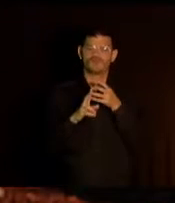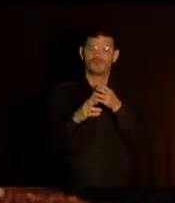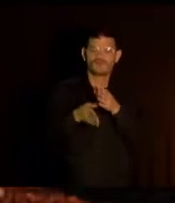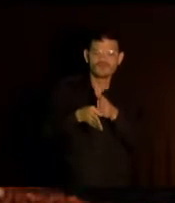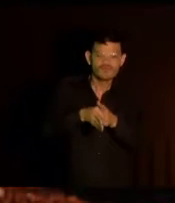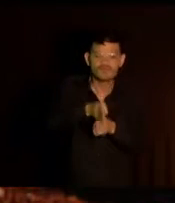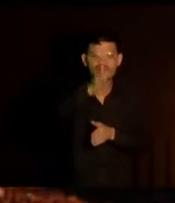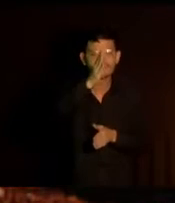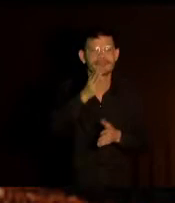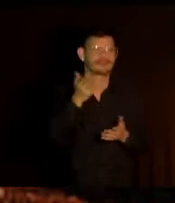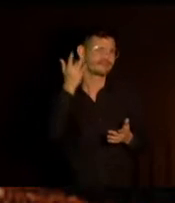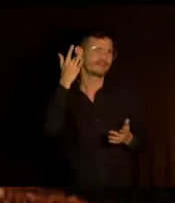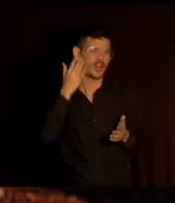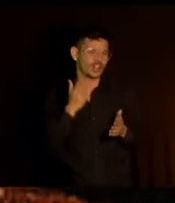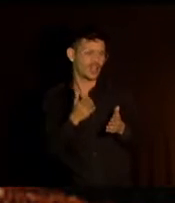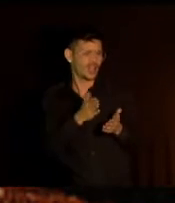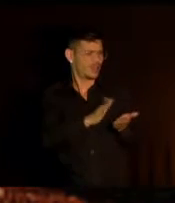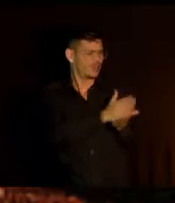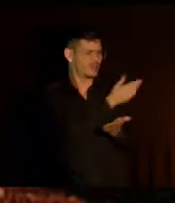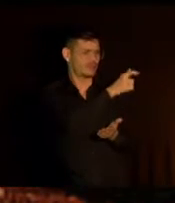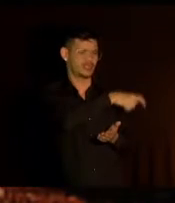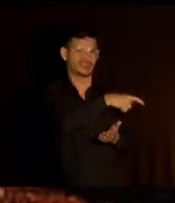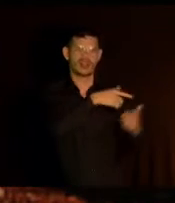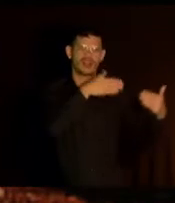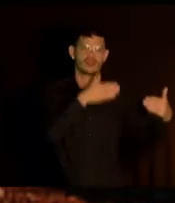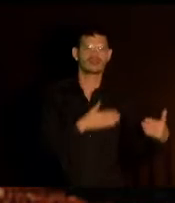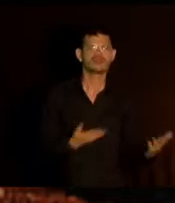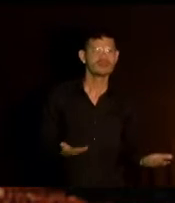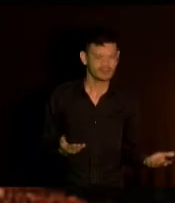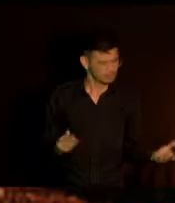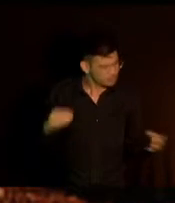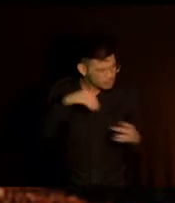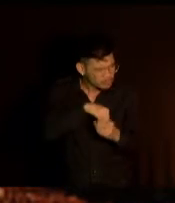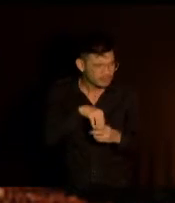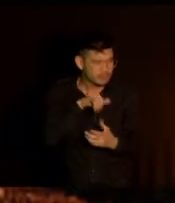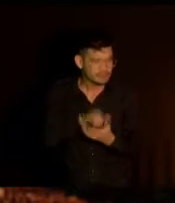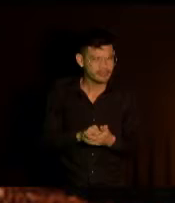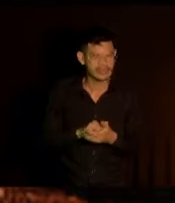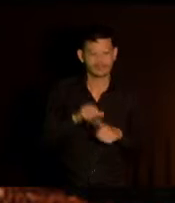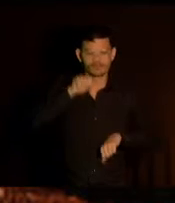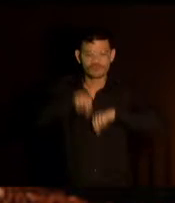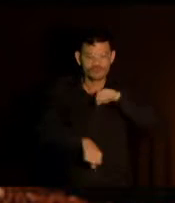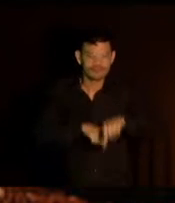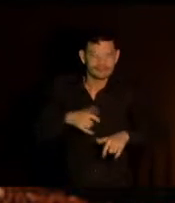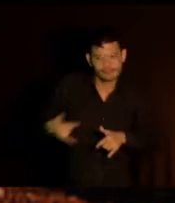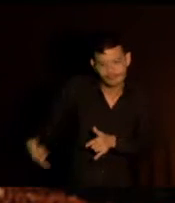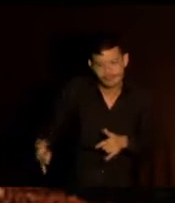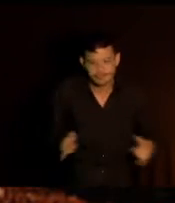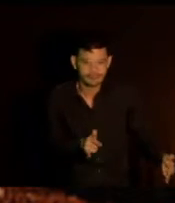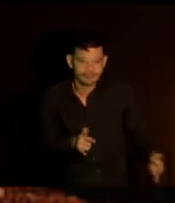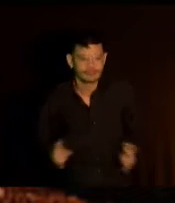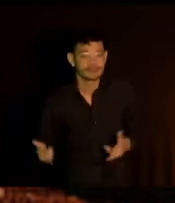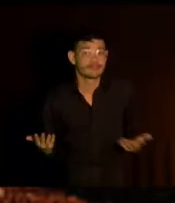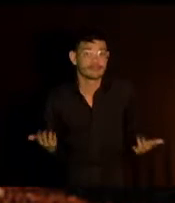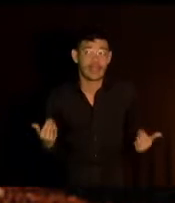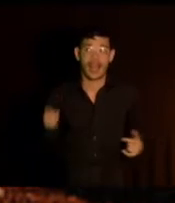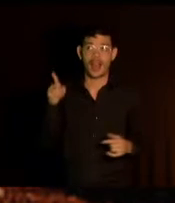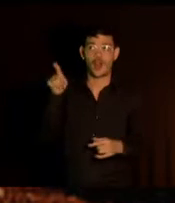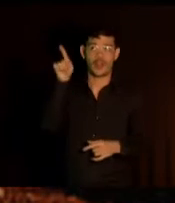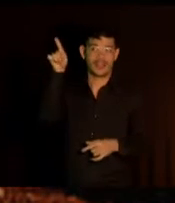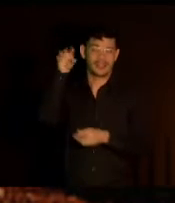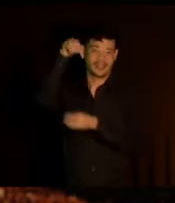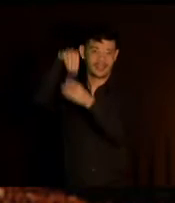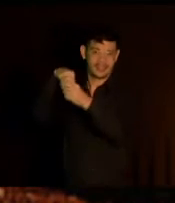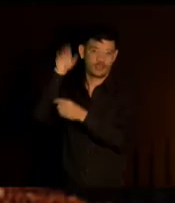al paracycling de lado? Si también es ciclismo. Entonces, desde la UCI dan la directriz de que el